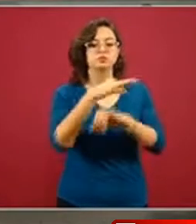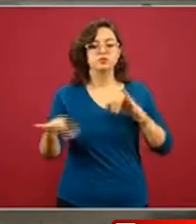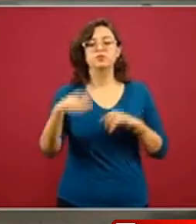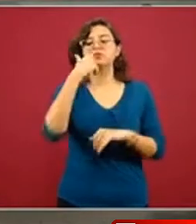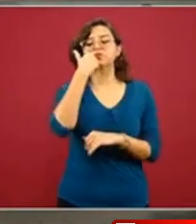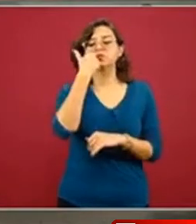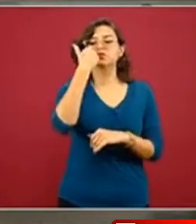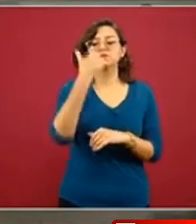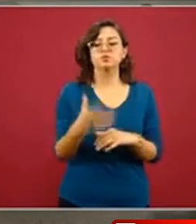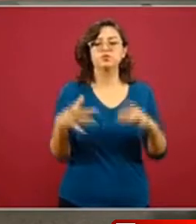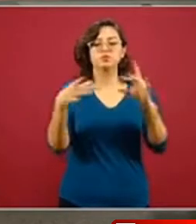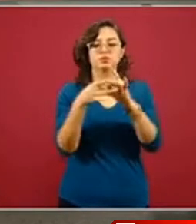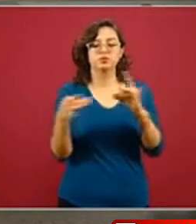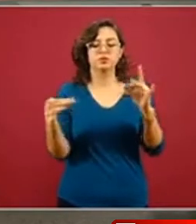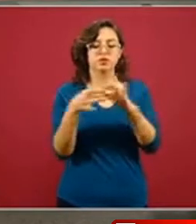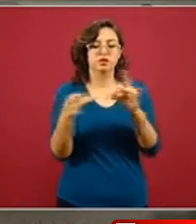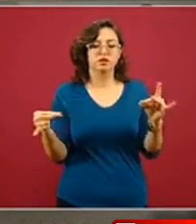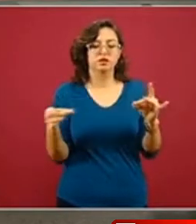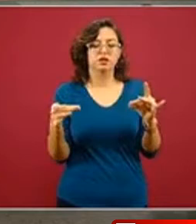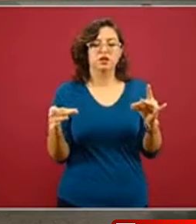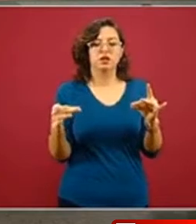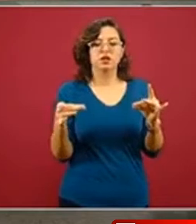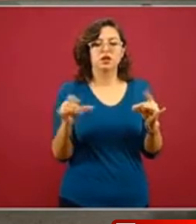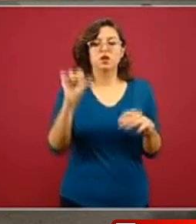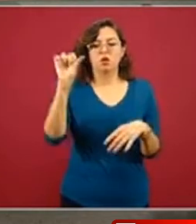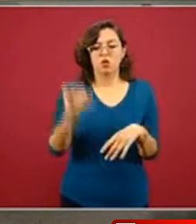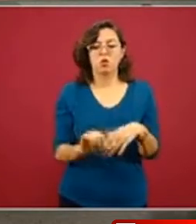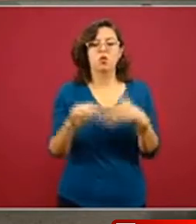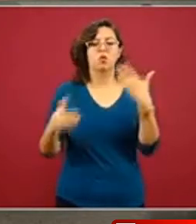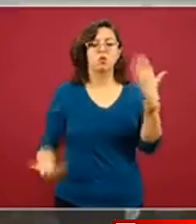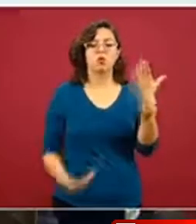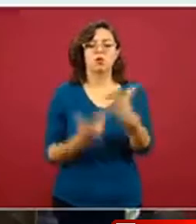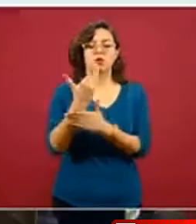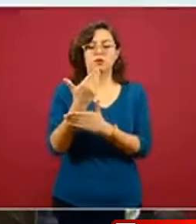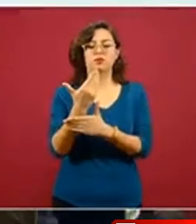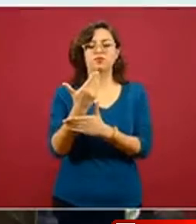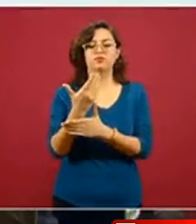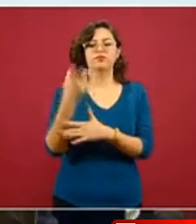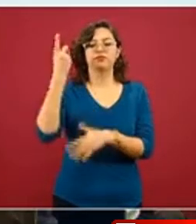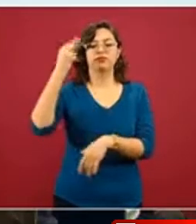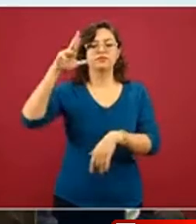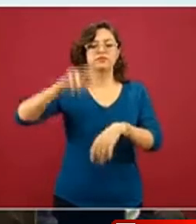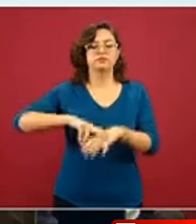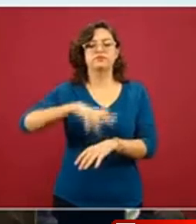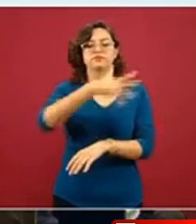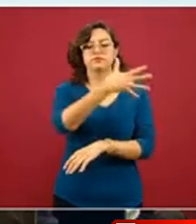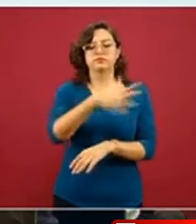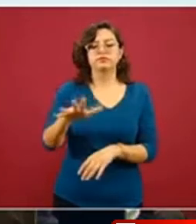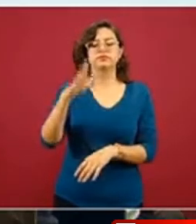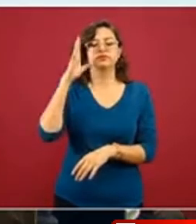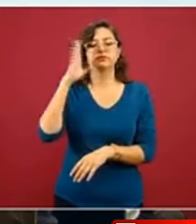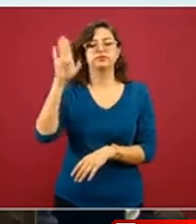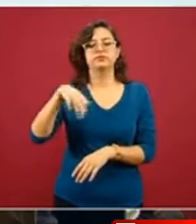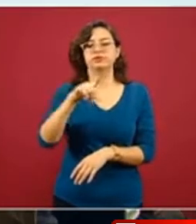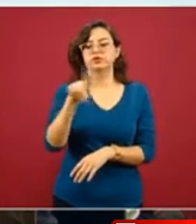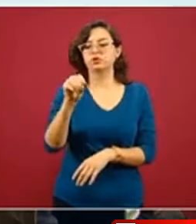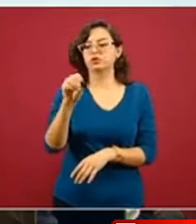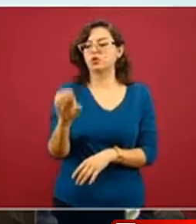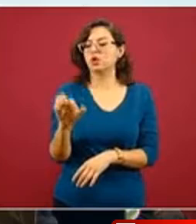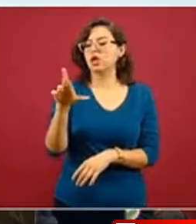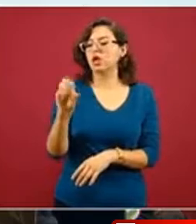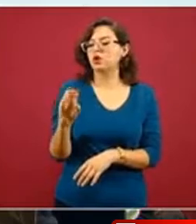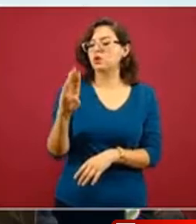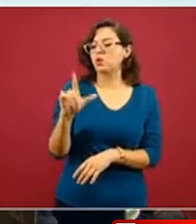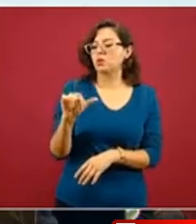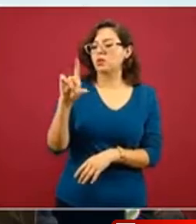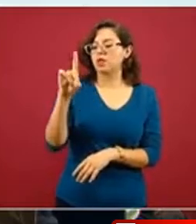el reporte que hoy en la mañana nuestro director general, el maestro Zoé Robledo, el